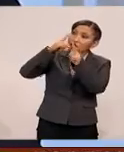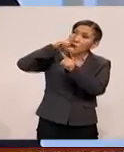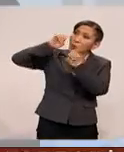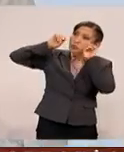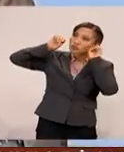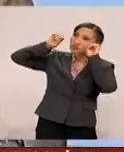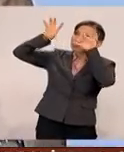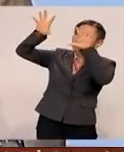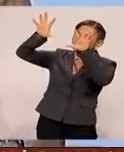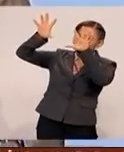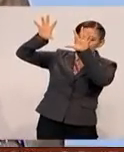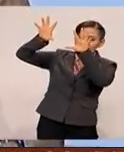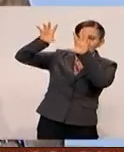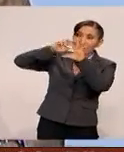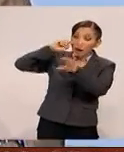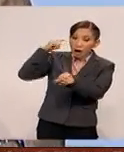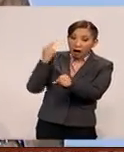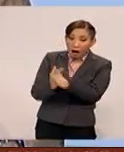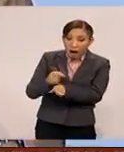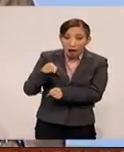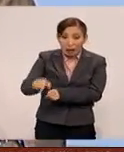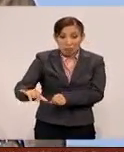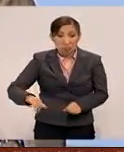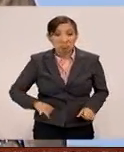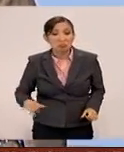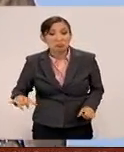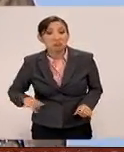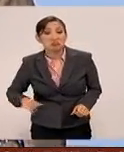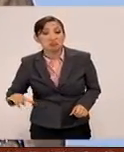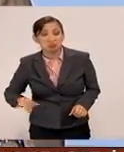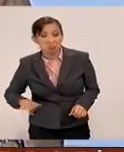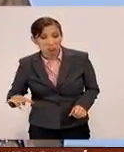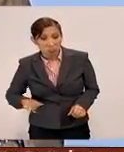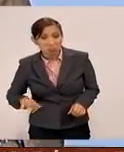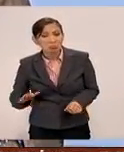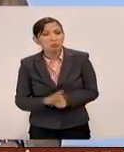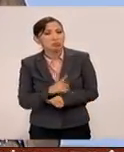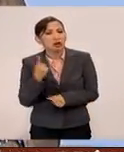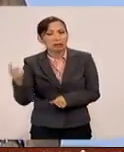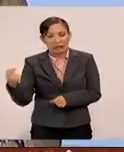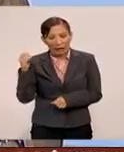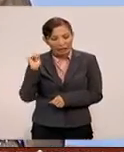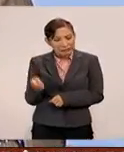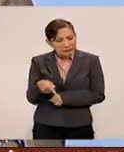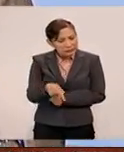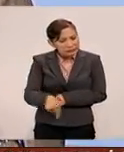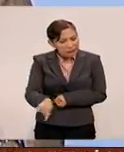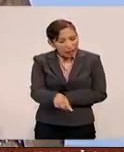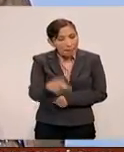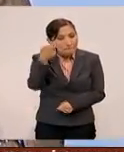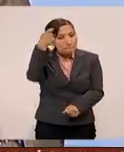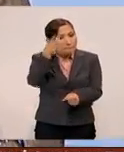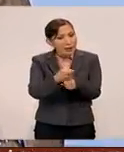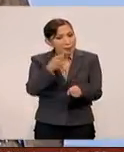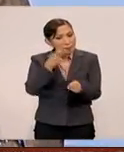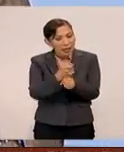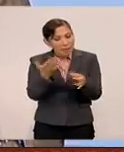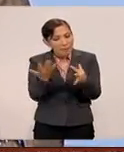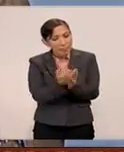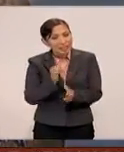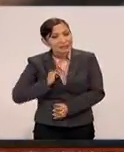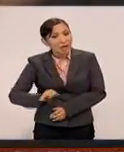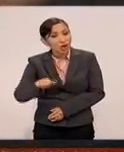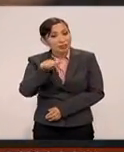iluminando. El hallazgo en sí resulta interesante porque corresponde a la primera mitad del